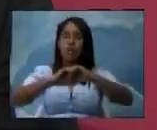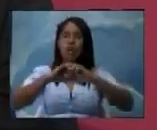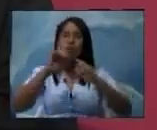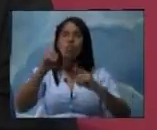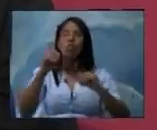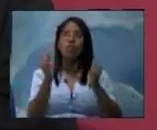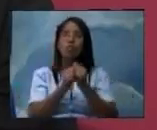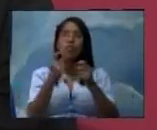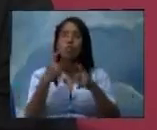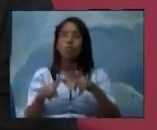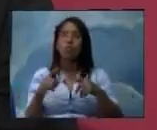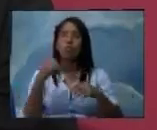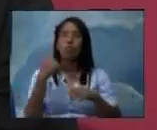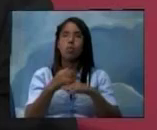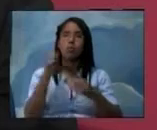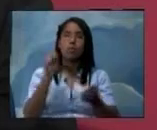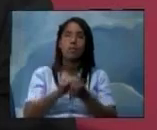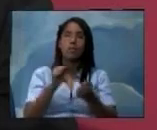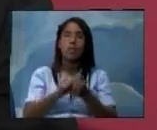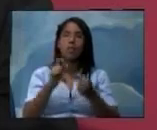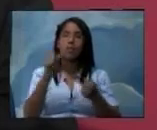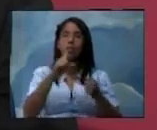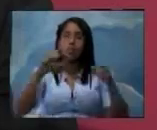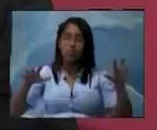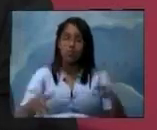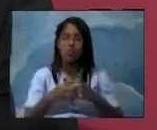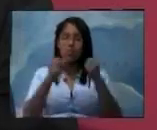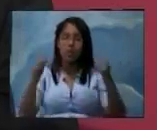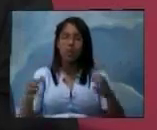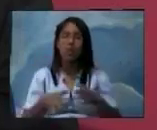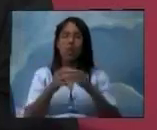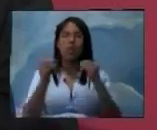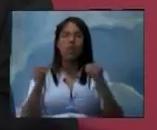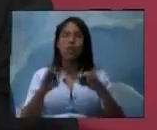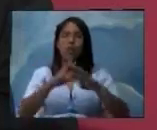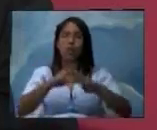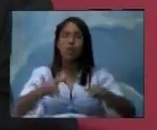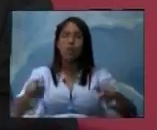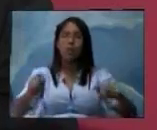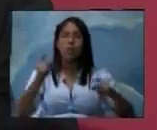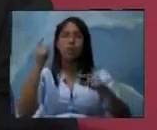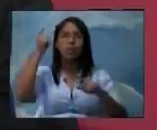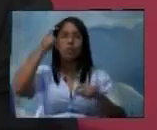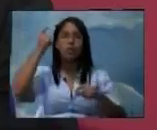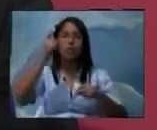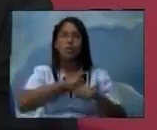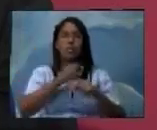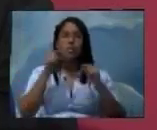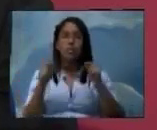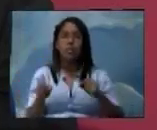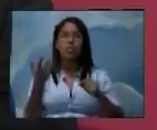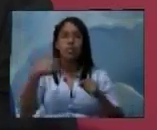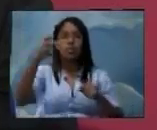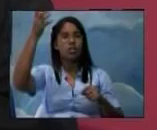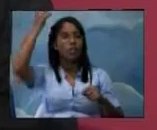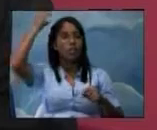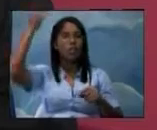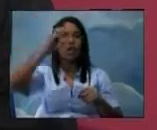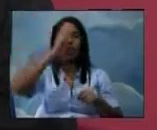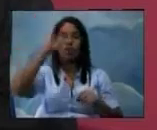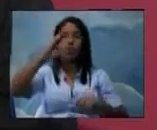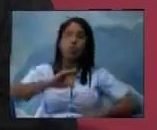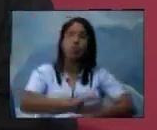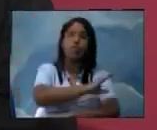otro, como el hierro no se mezcla con el barro. Y en los días de estos reyes, el Dios